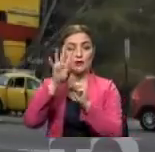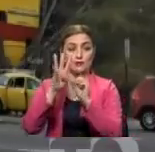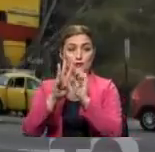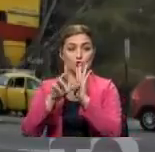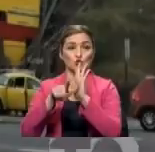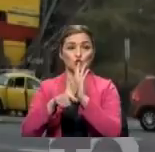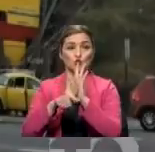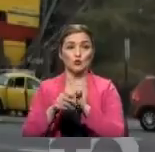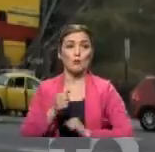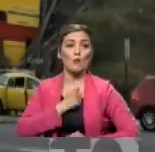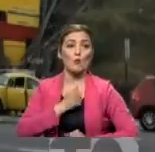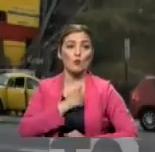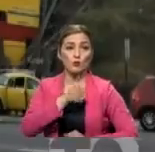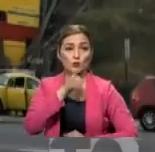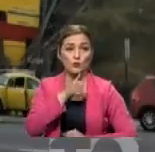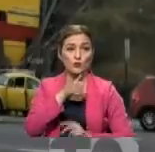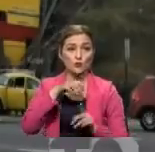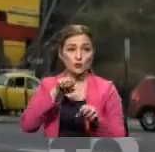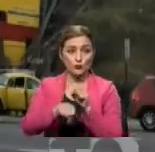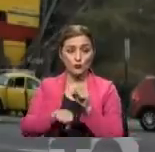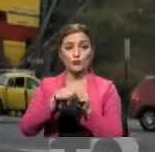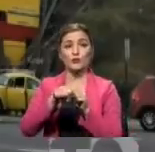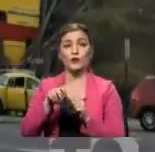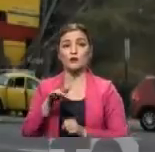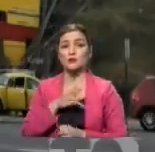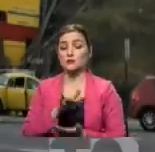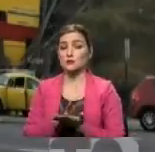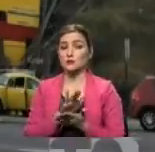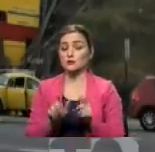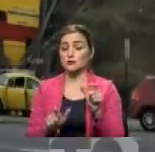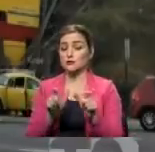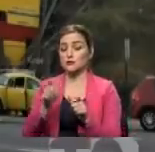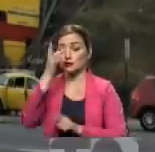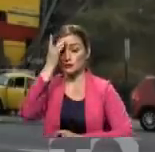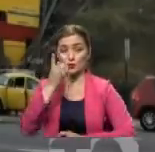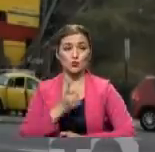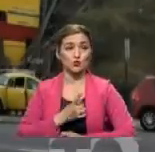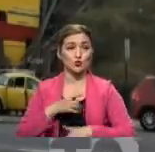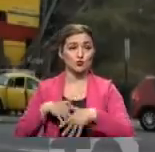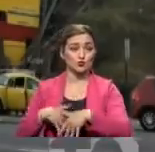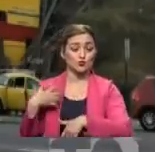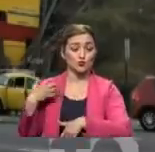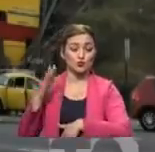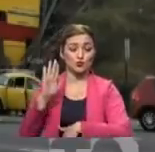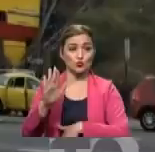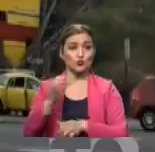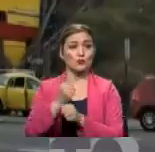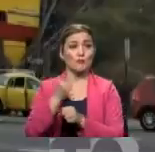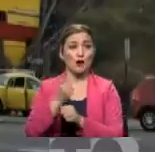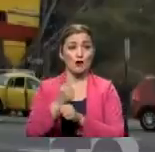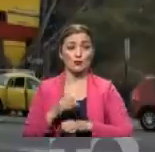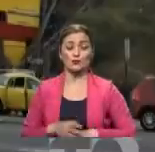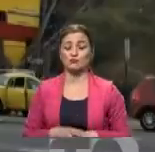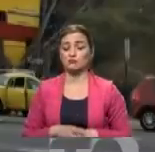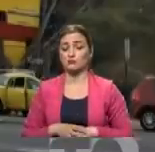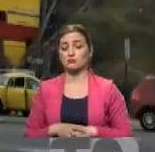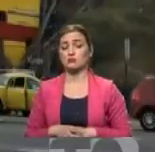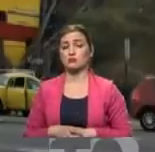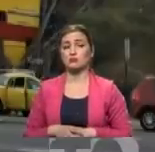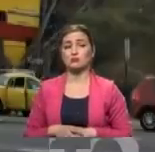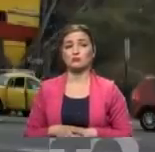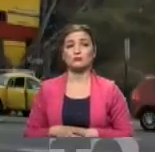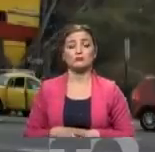minutos. Afectando la propiedad privada, Jorge, y también la tranquilidad de aquellos que hoy han decidido levantarse y acudir a su lugar de trabajo como nos corresponde a